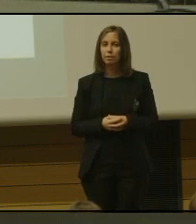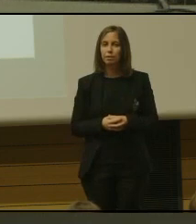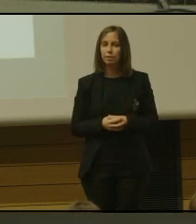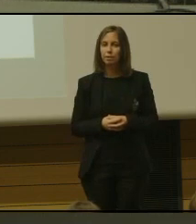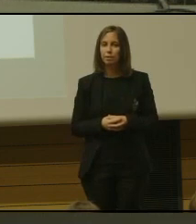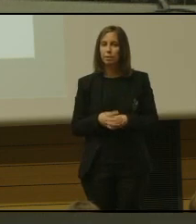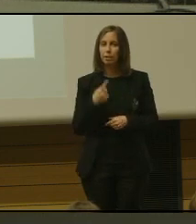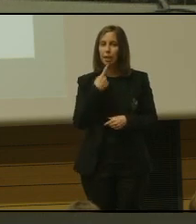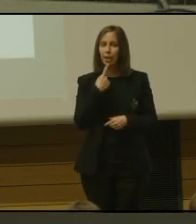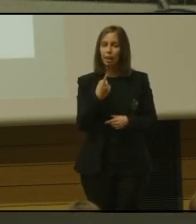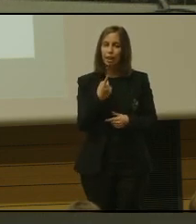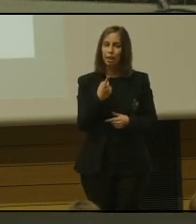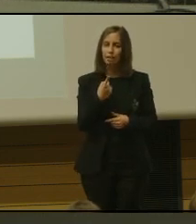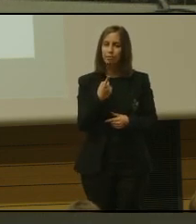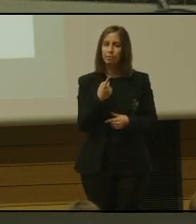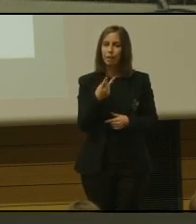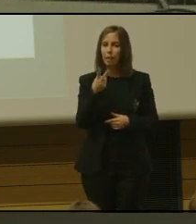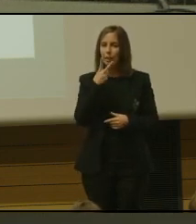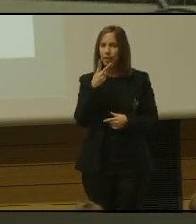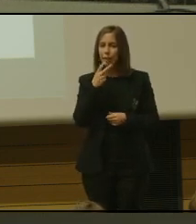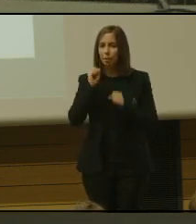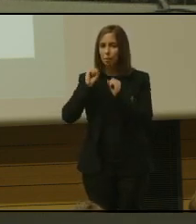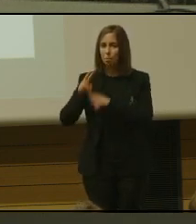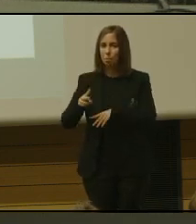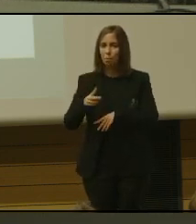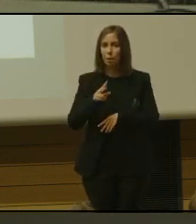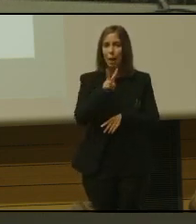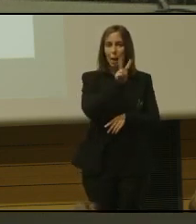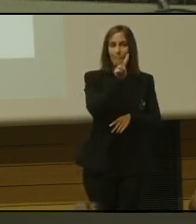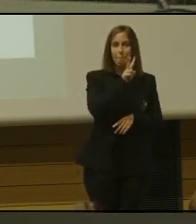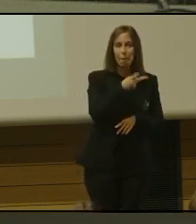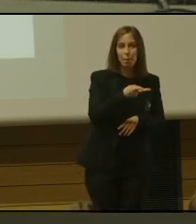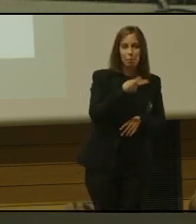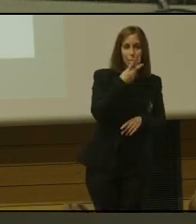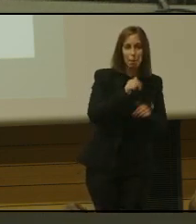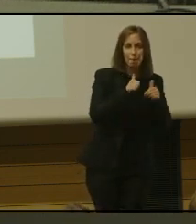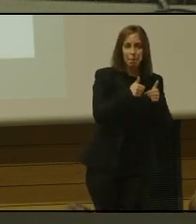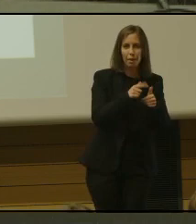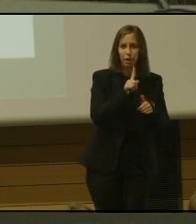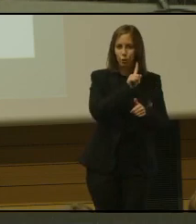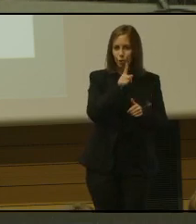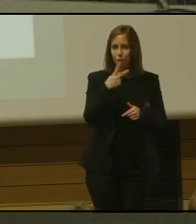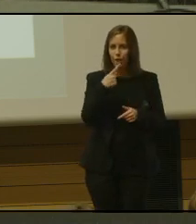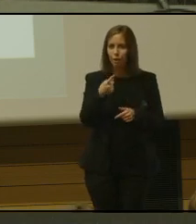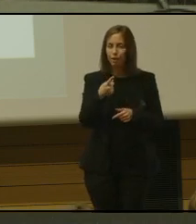no le digas, deja el tabaco y pásate al vape. No, no, o sea, lo que le tienes que decir es no fumes.